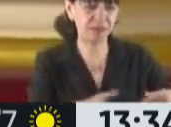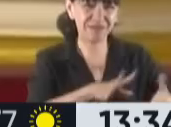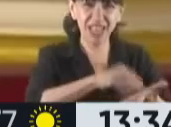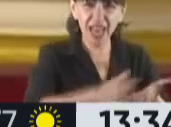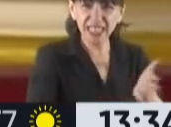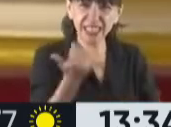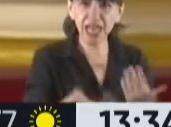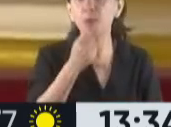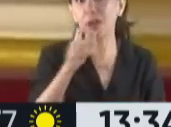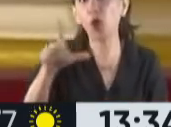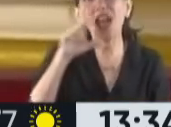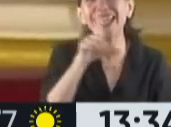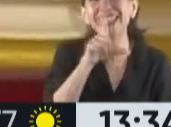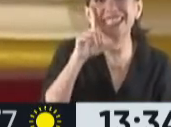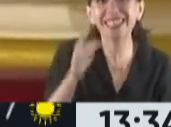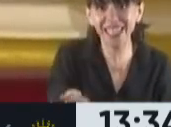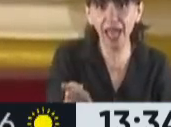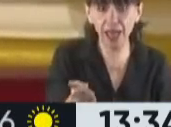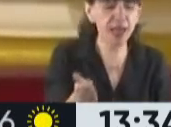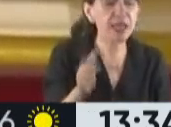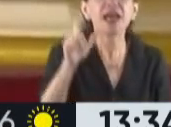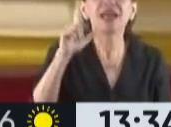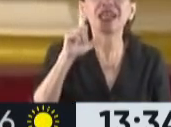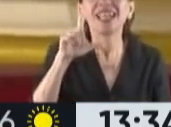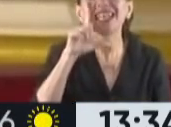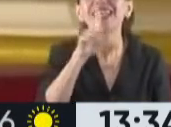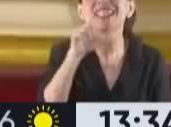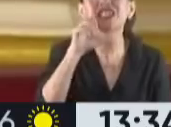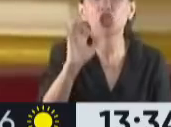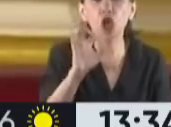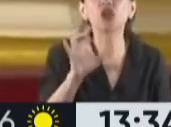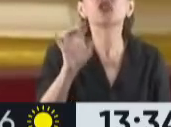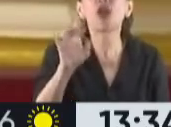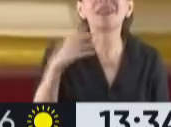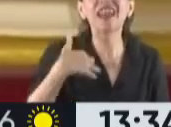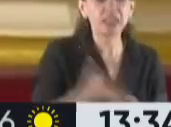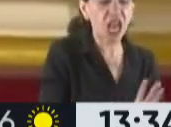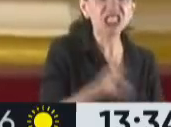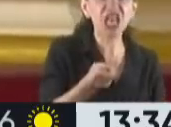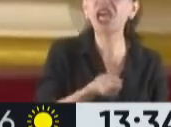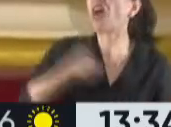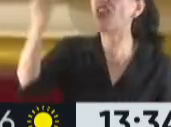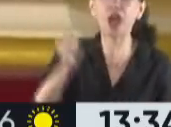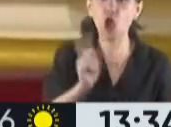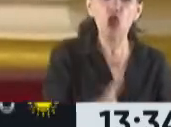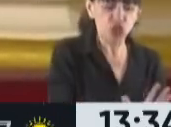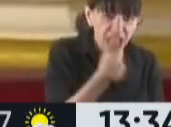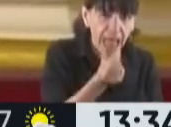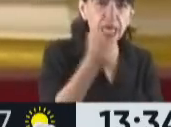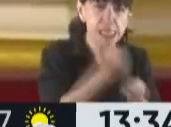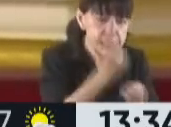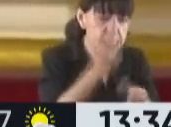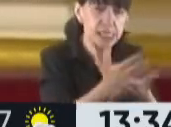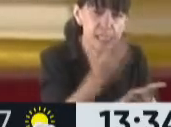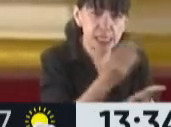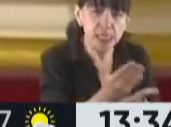igual que se industrialice en la Argentina, que haya valor agregado, que no salga de esa manera de la Argentina, y si también, en ese sentido, hay también la posibilidad de